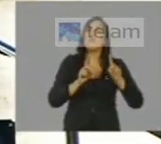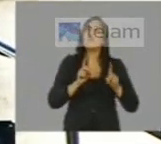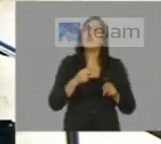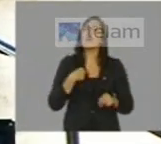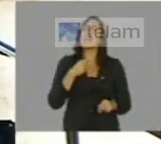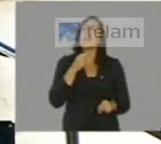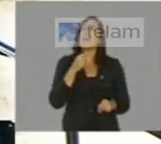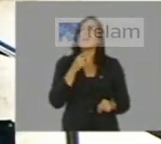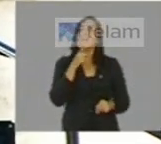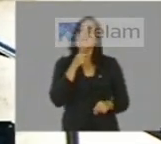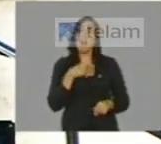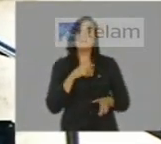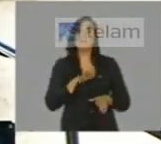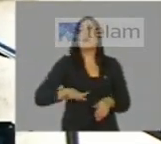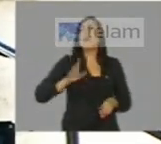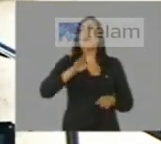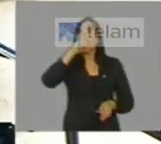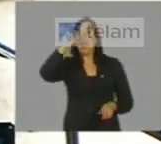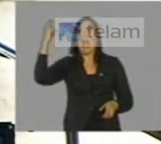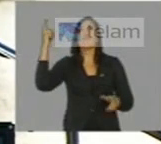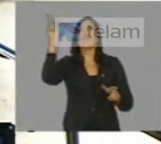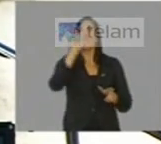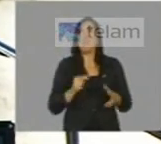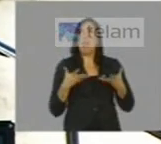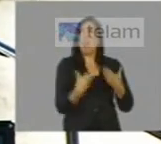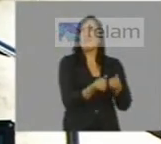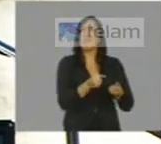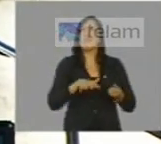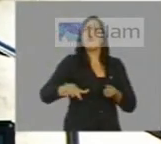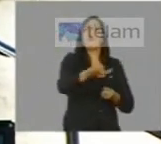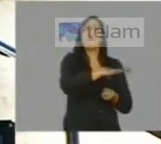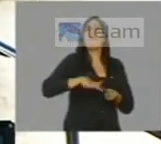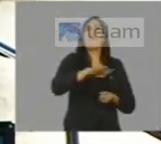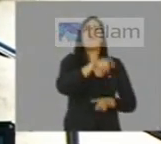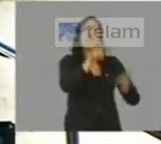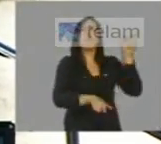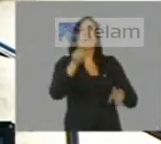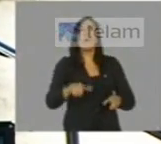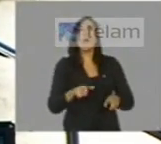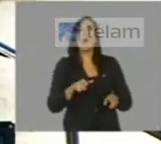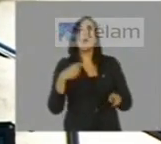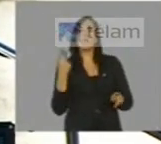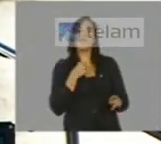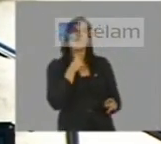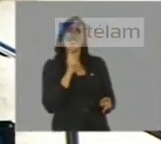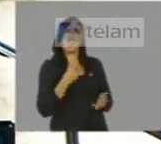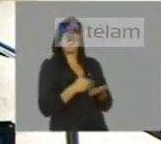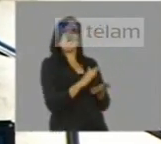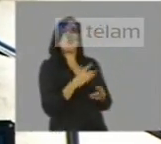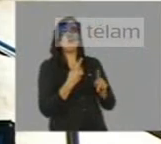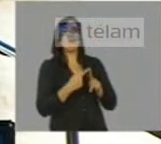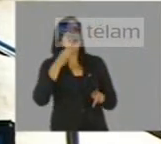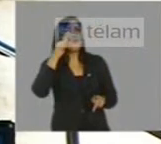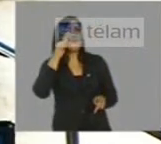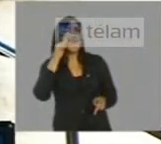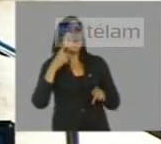parece demasiado nacional y popular, porque es un poco oscura la piel, o porque los trabajadores